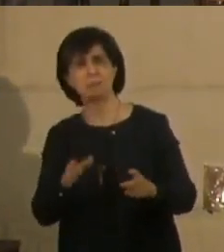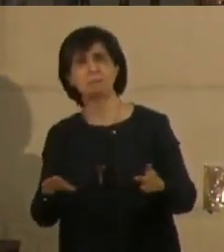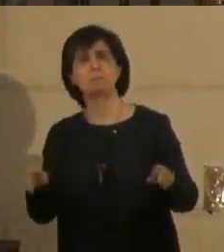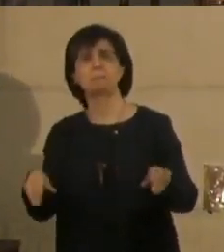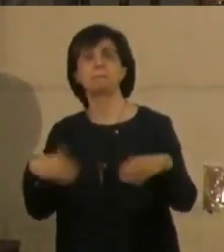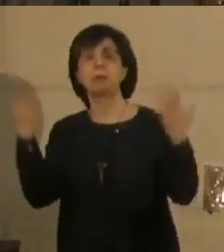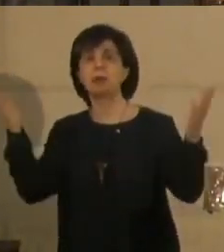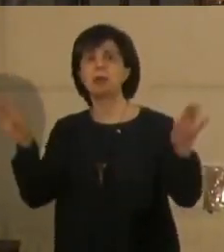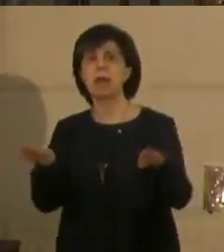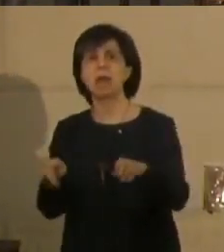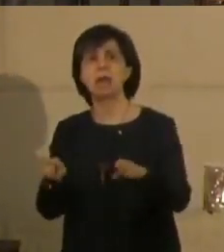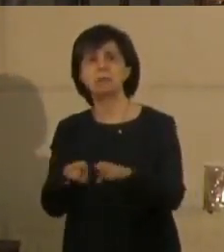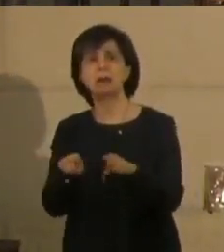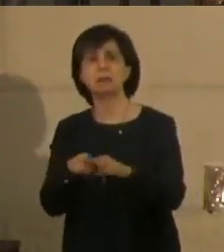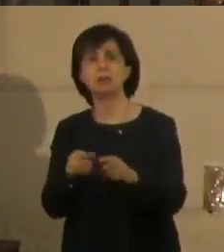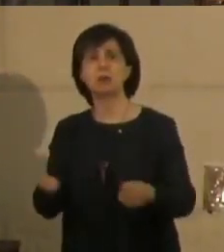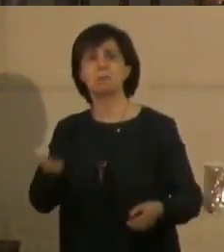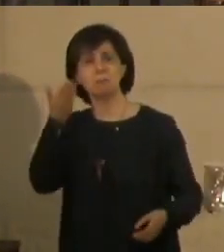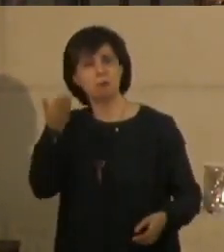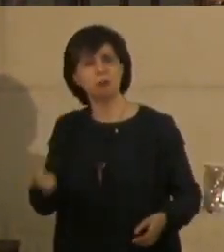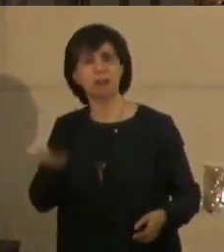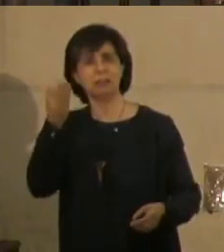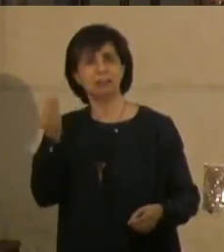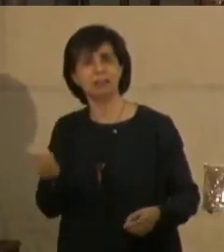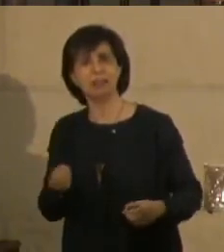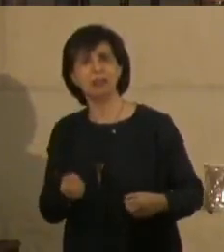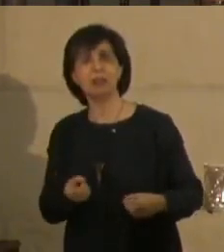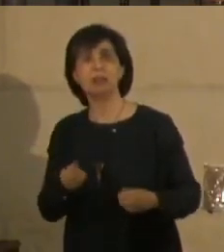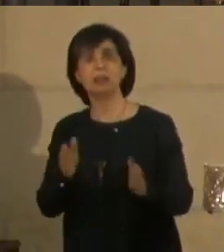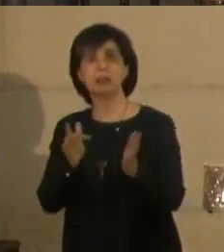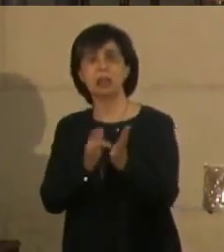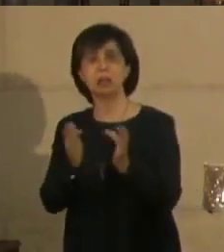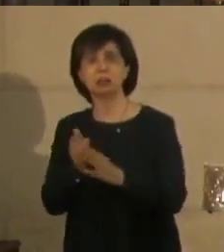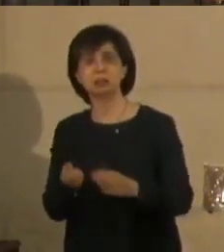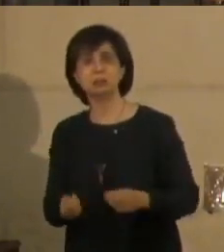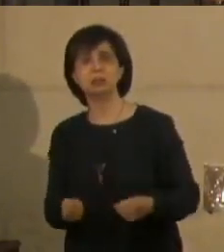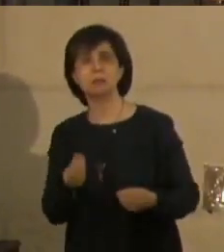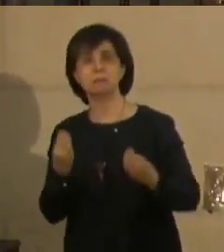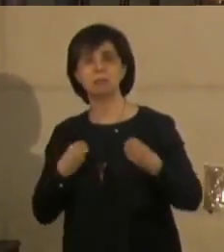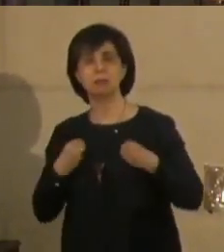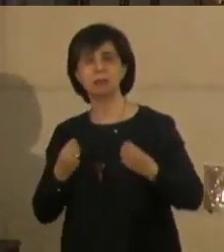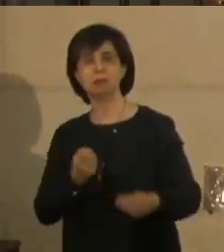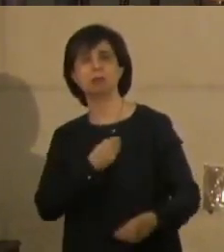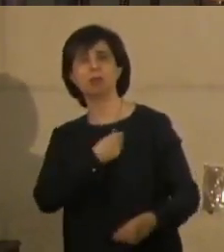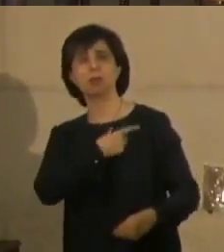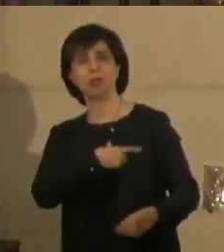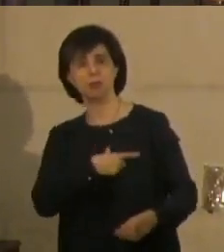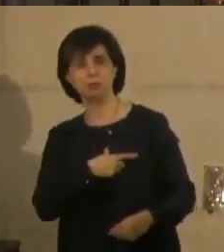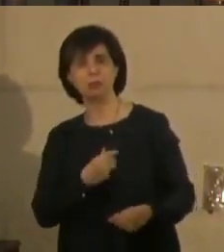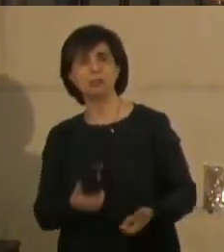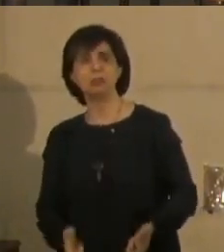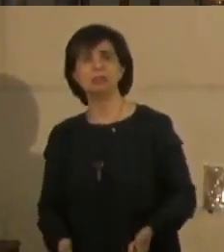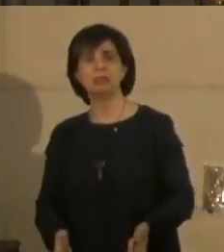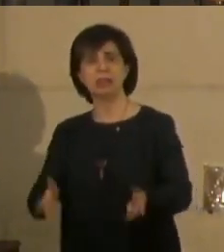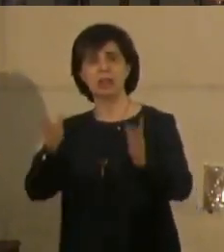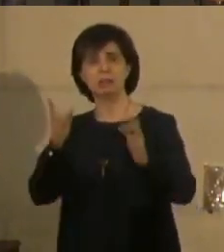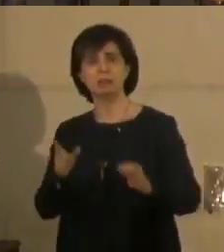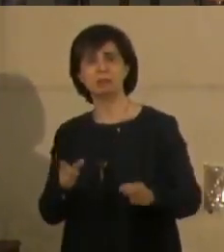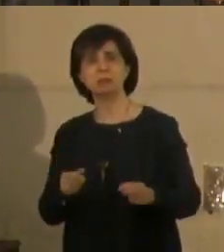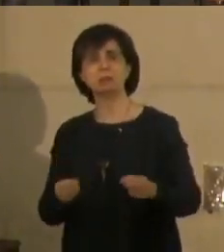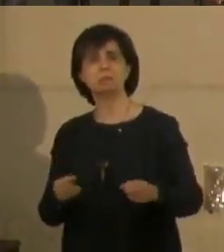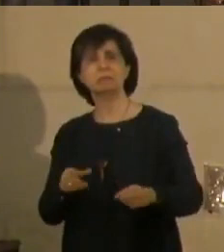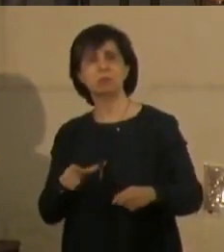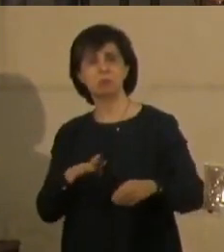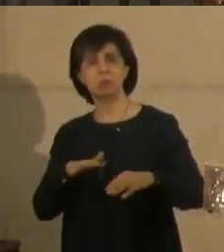hermanos, lo importante es que dejemos habitar a Jesucristo en nuestra existencia. Lo importante es que dejemos que Él ocupe nuestra